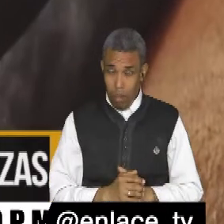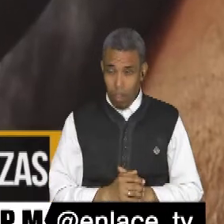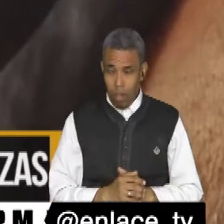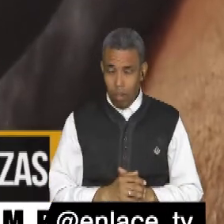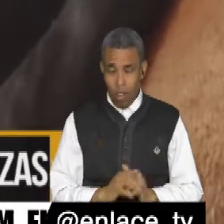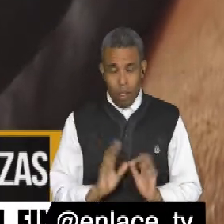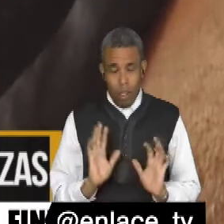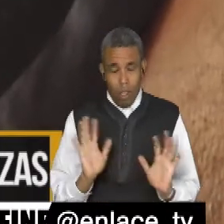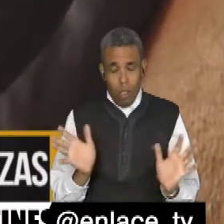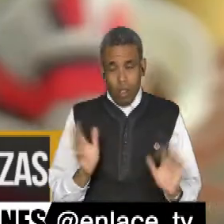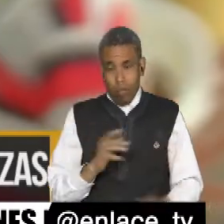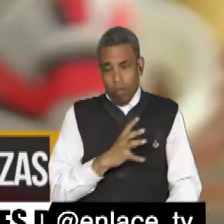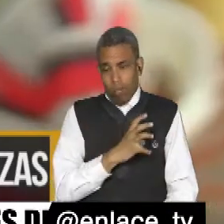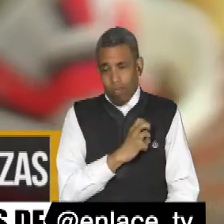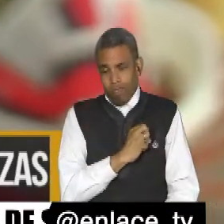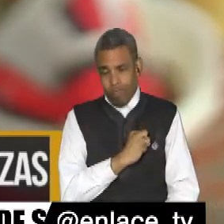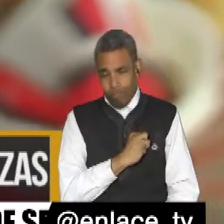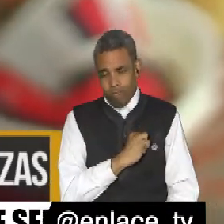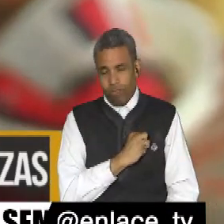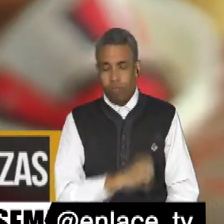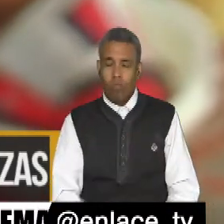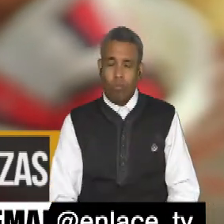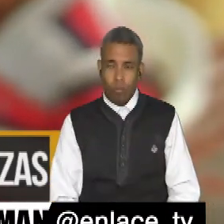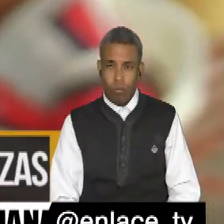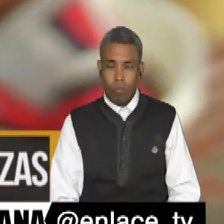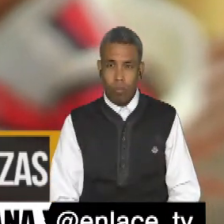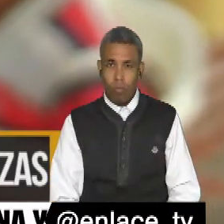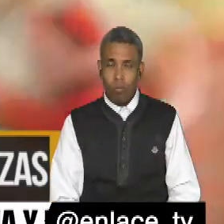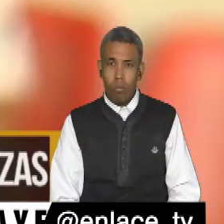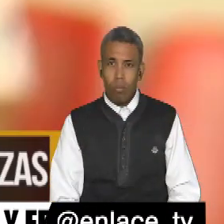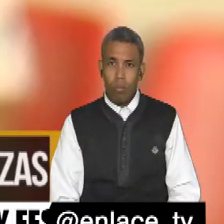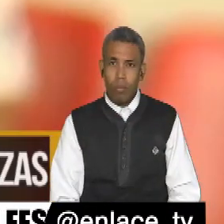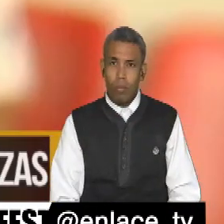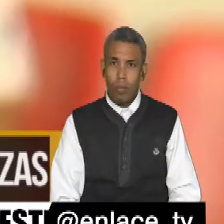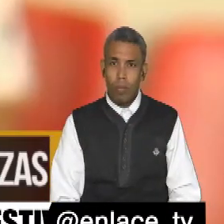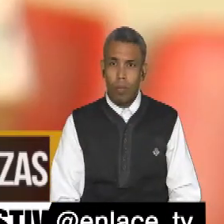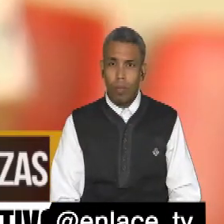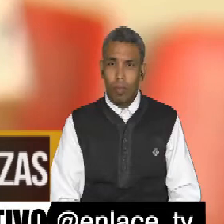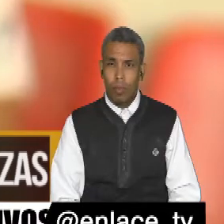porque uno sufre